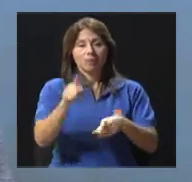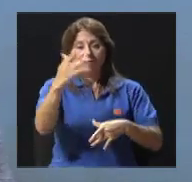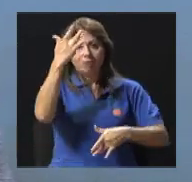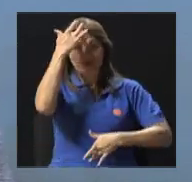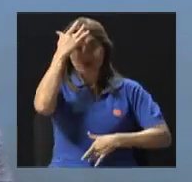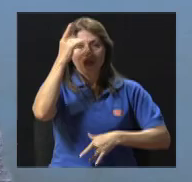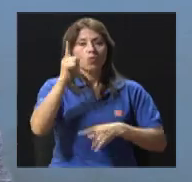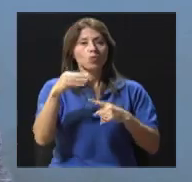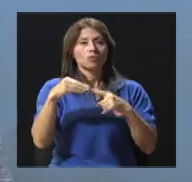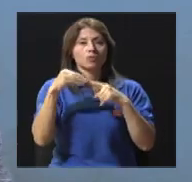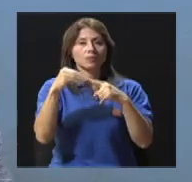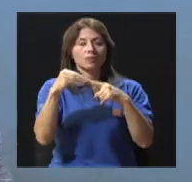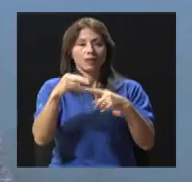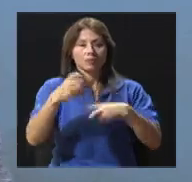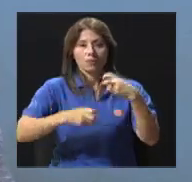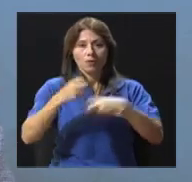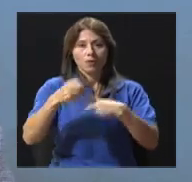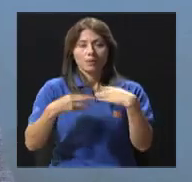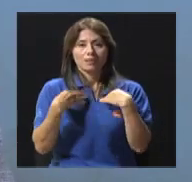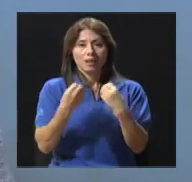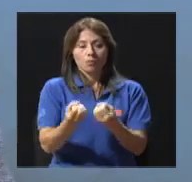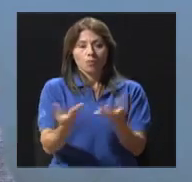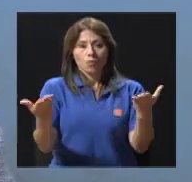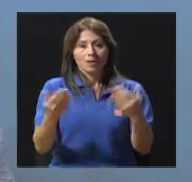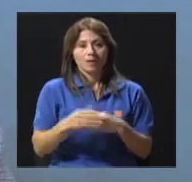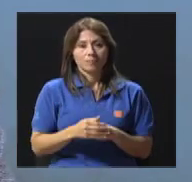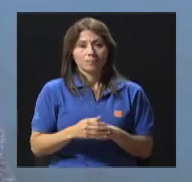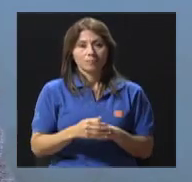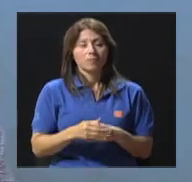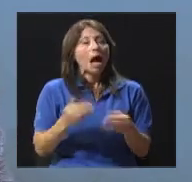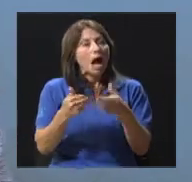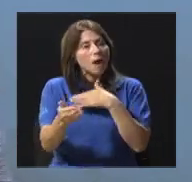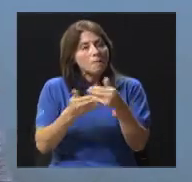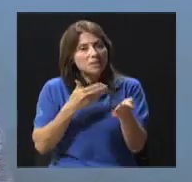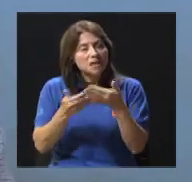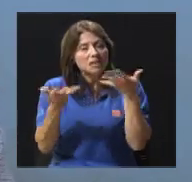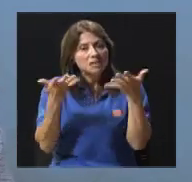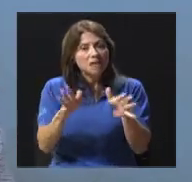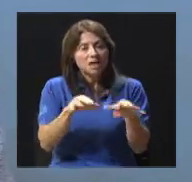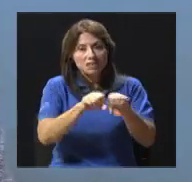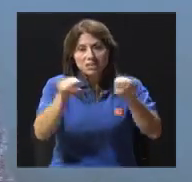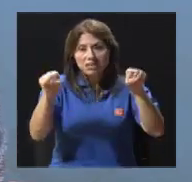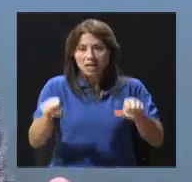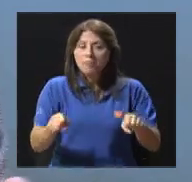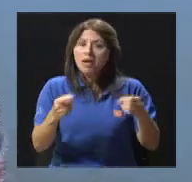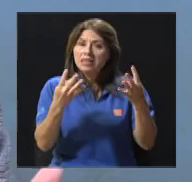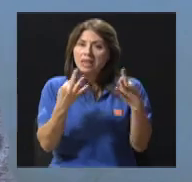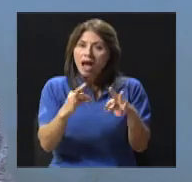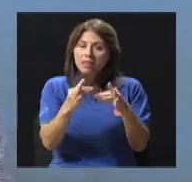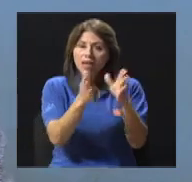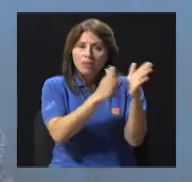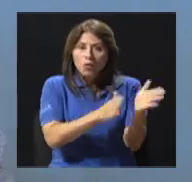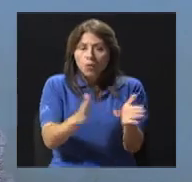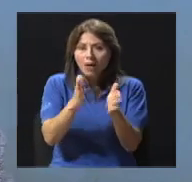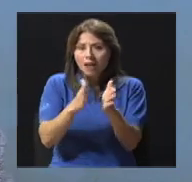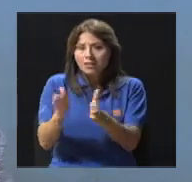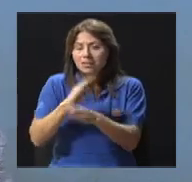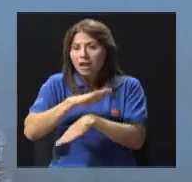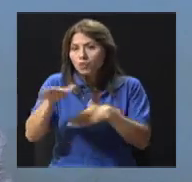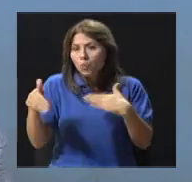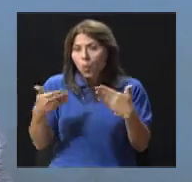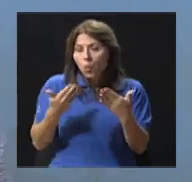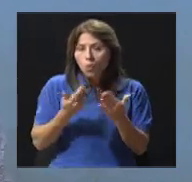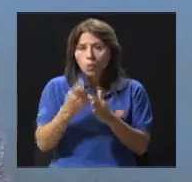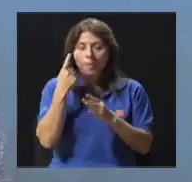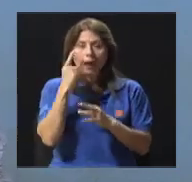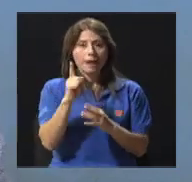uno de los principales problemas de salud pública, que a pesar de que el sistema trata de organizar el funcionamiento y la organización de su